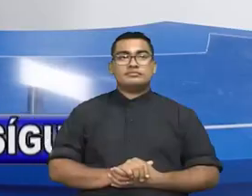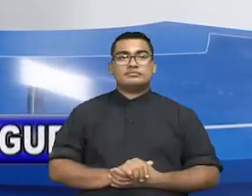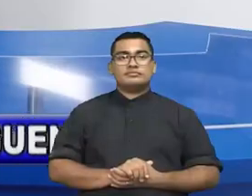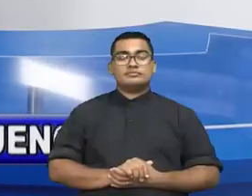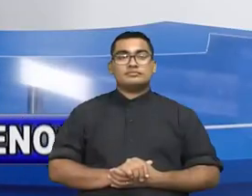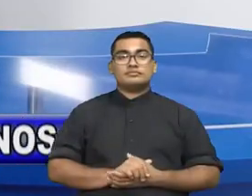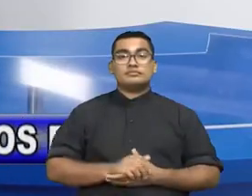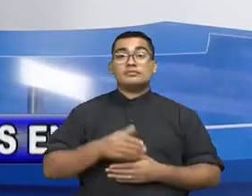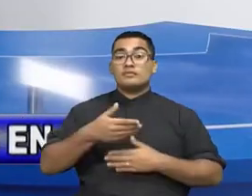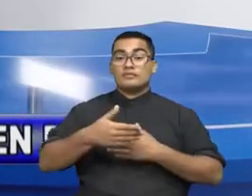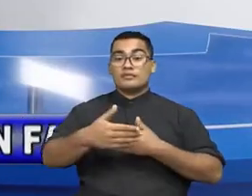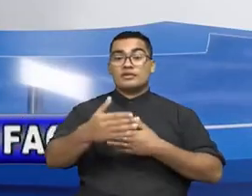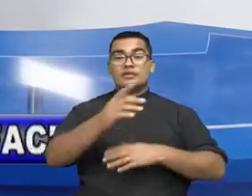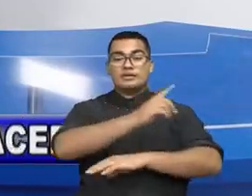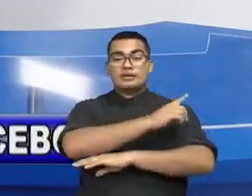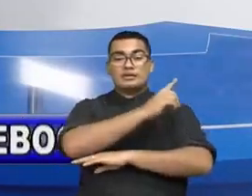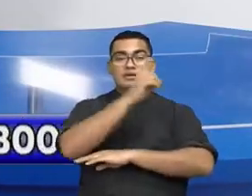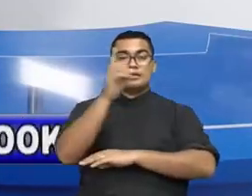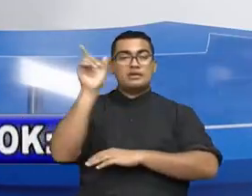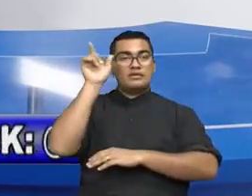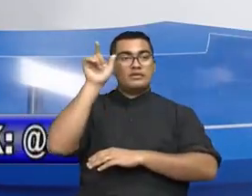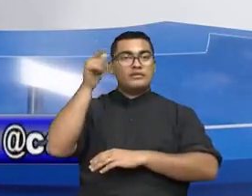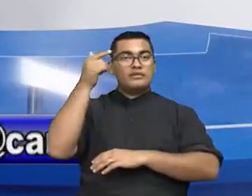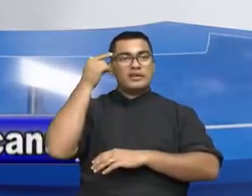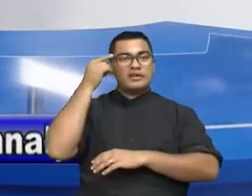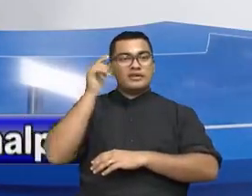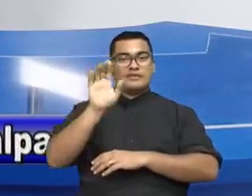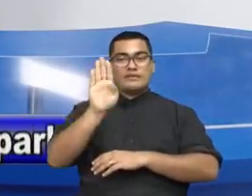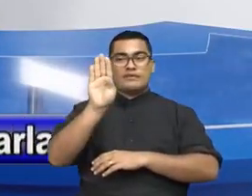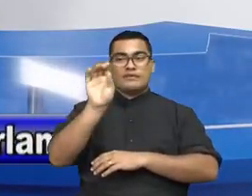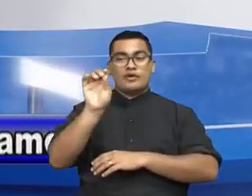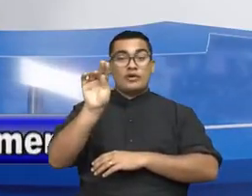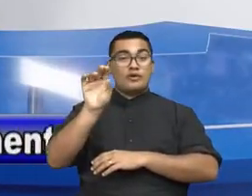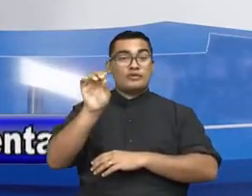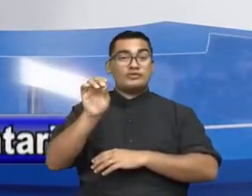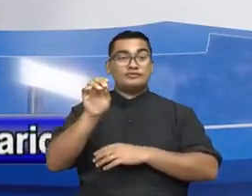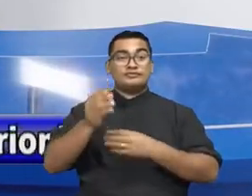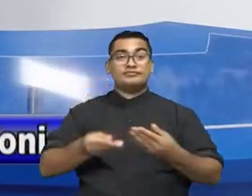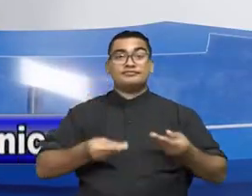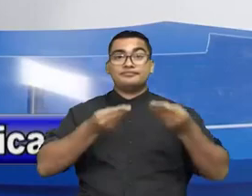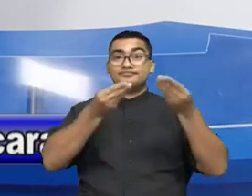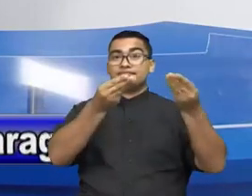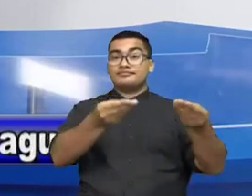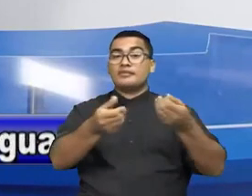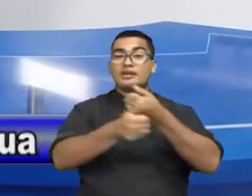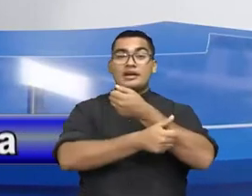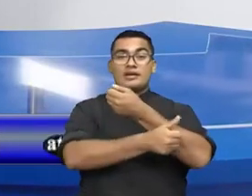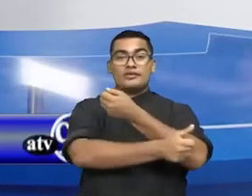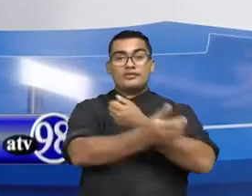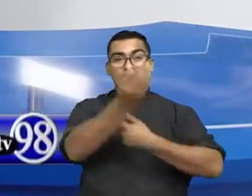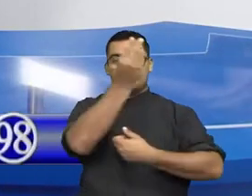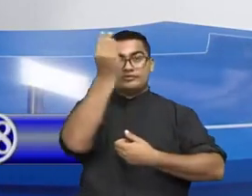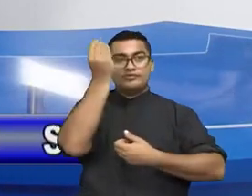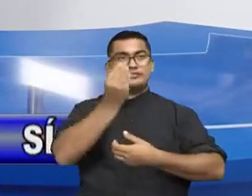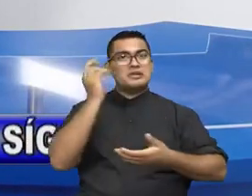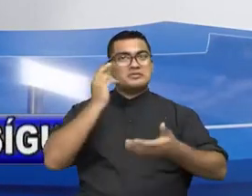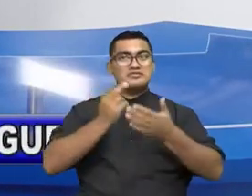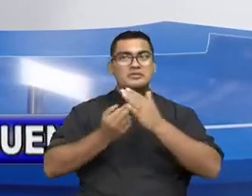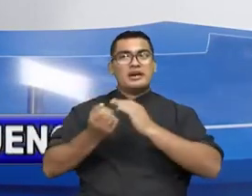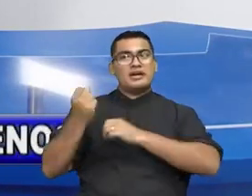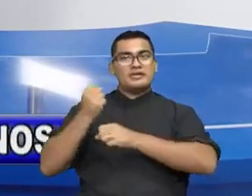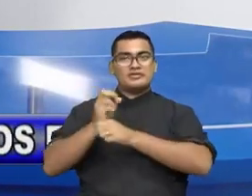En los próximos días, el gobierno entregará el bono en efectivo que se destina cada año a los bachilleres desde el año